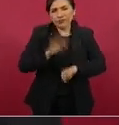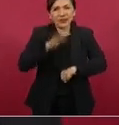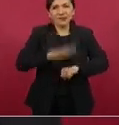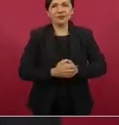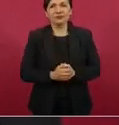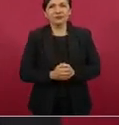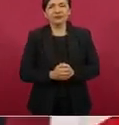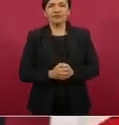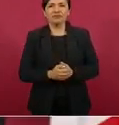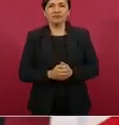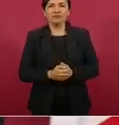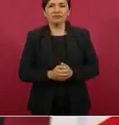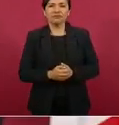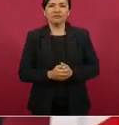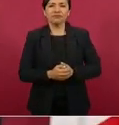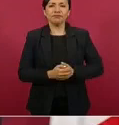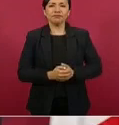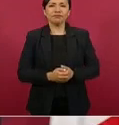de buena fe,